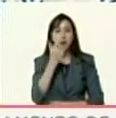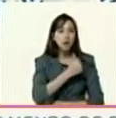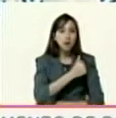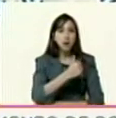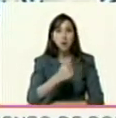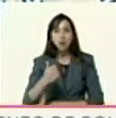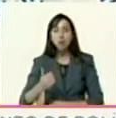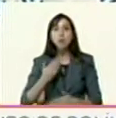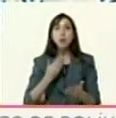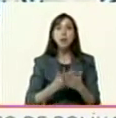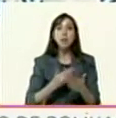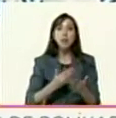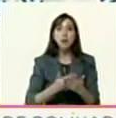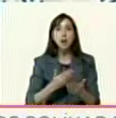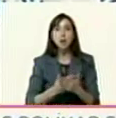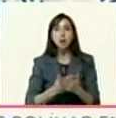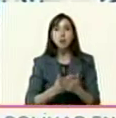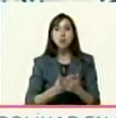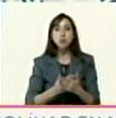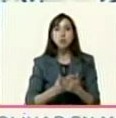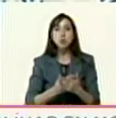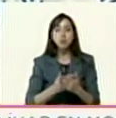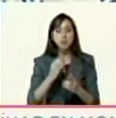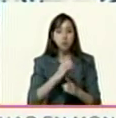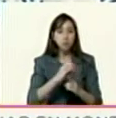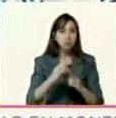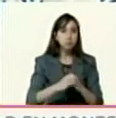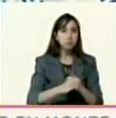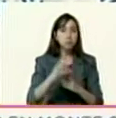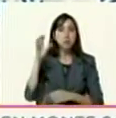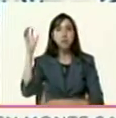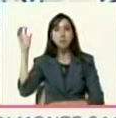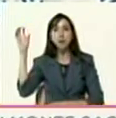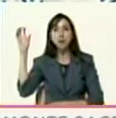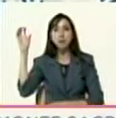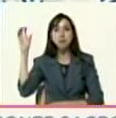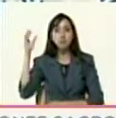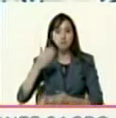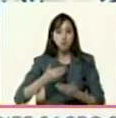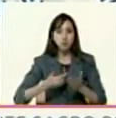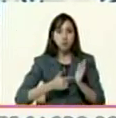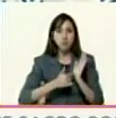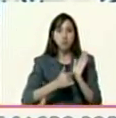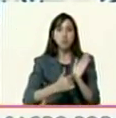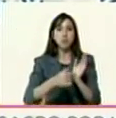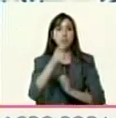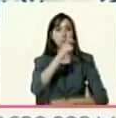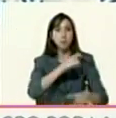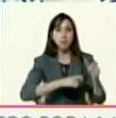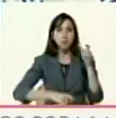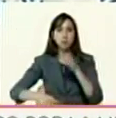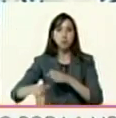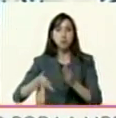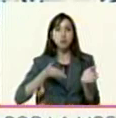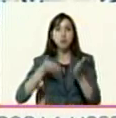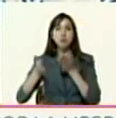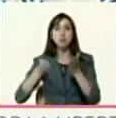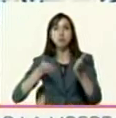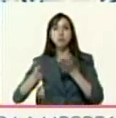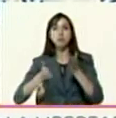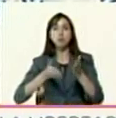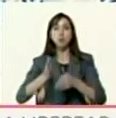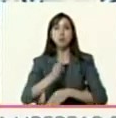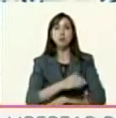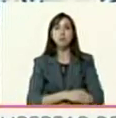juradas de patrimonio que le fueren presentadas por los servidores y servidoras públicas, así como verificar de oficio la